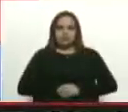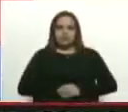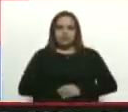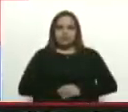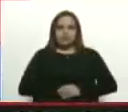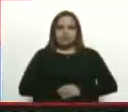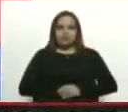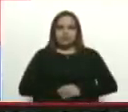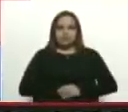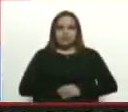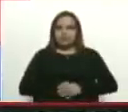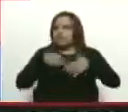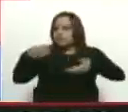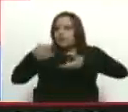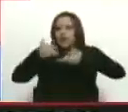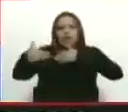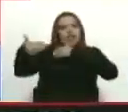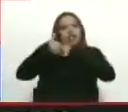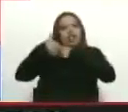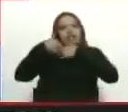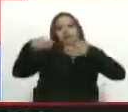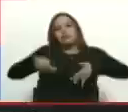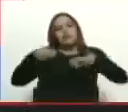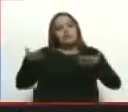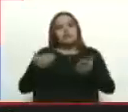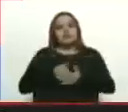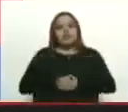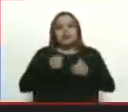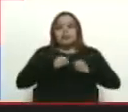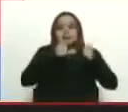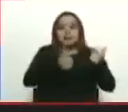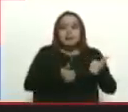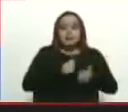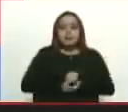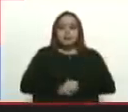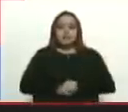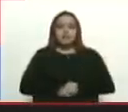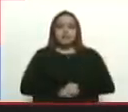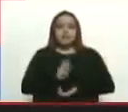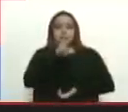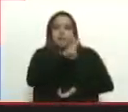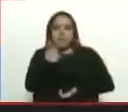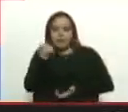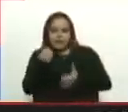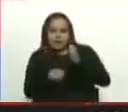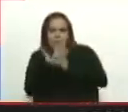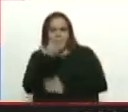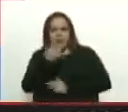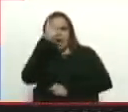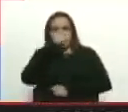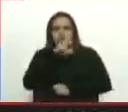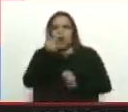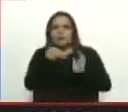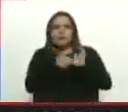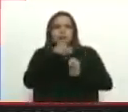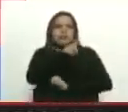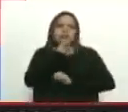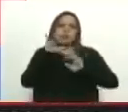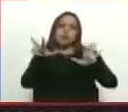Vean desde cuándo vienen los ataques. Entonces, 20 de mayo del año 18 es una excusa muy